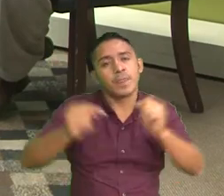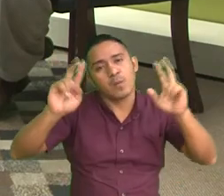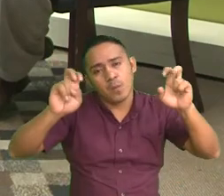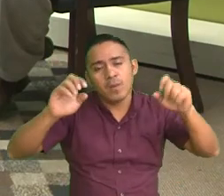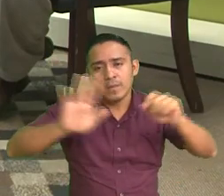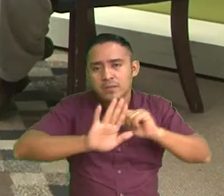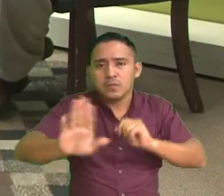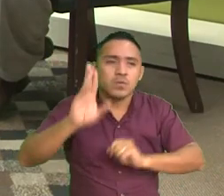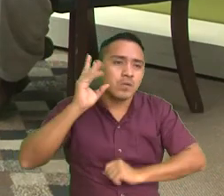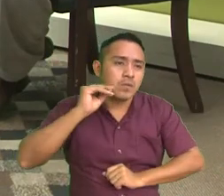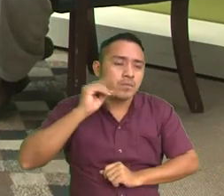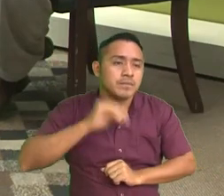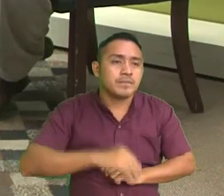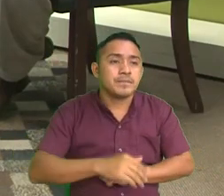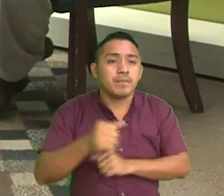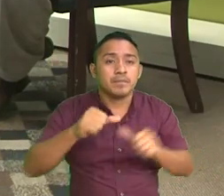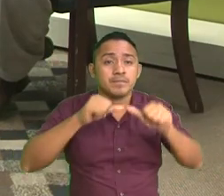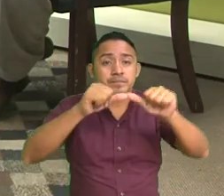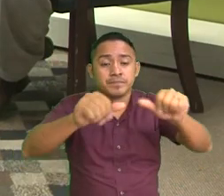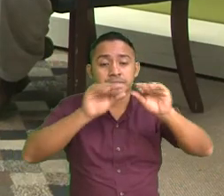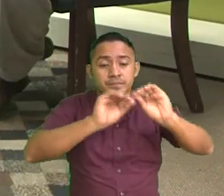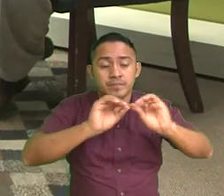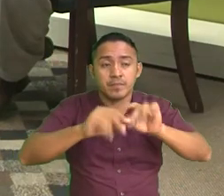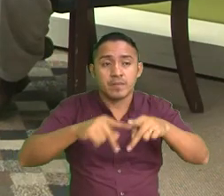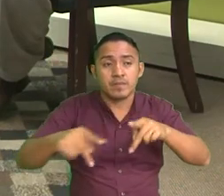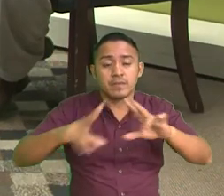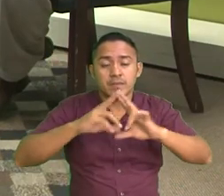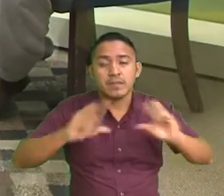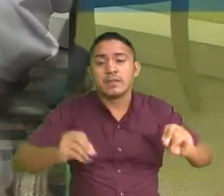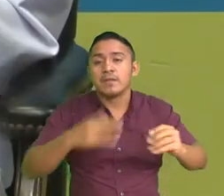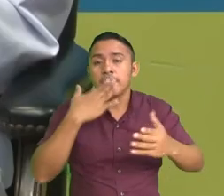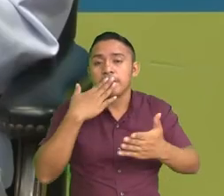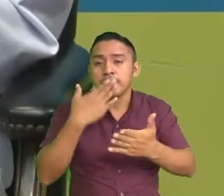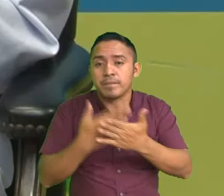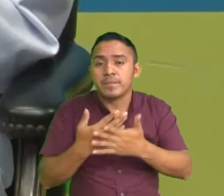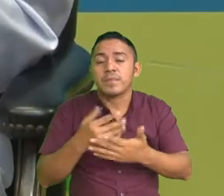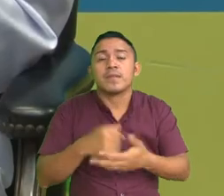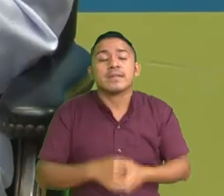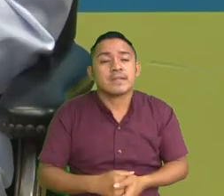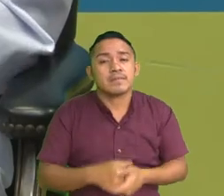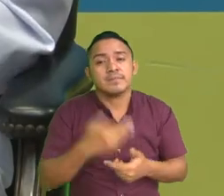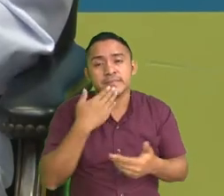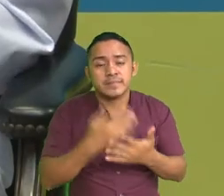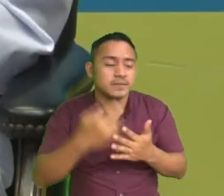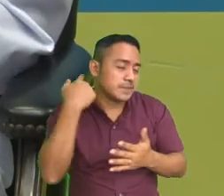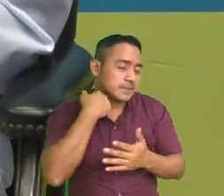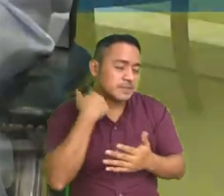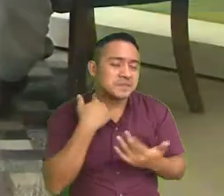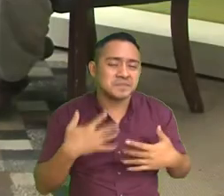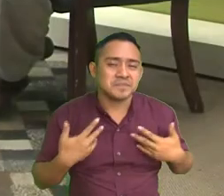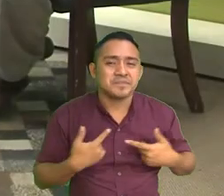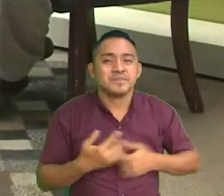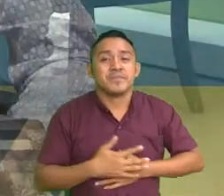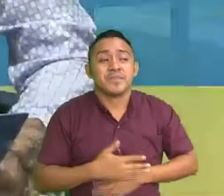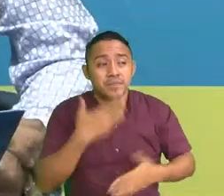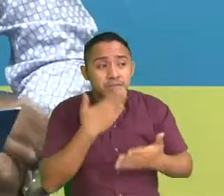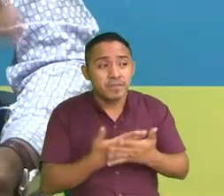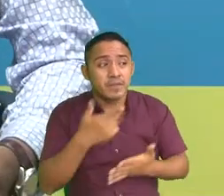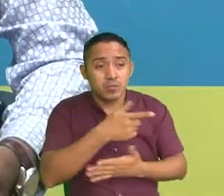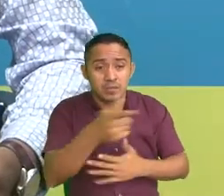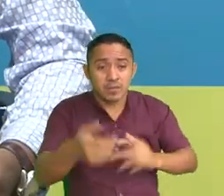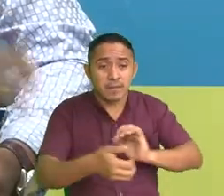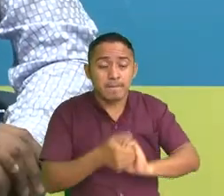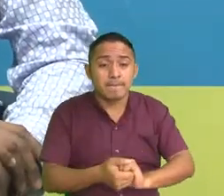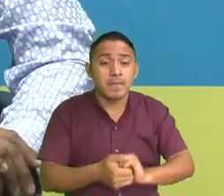relacionados a su especialidad, para seguir instruyendo a la población nicaragüense. Gracias. Gracias, Miguel. Siempre un placer. Gracias también a usted, amigos televidentes,